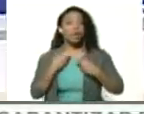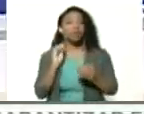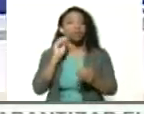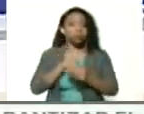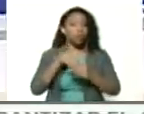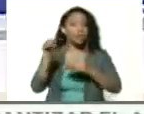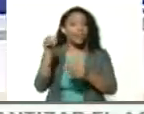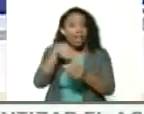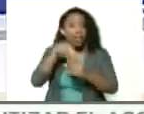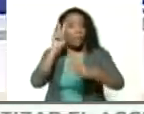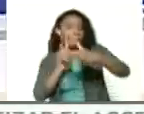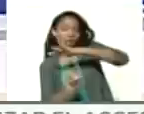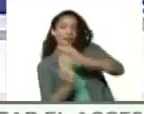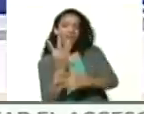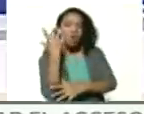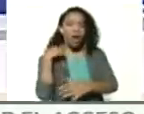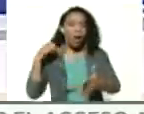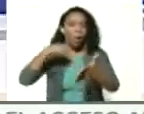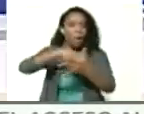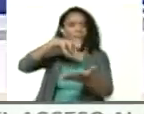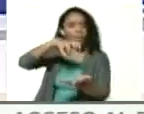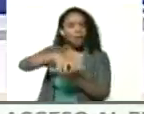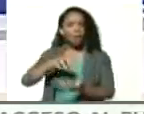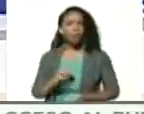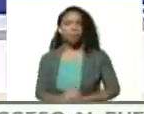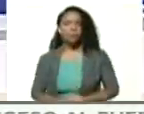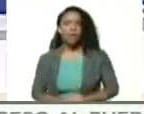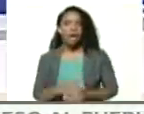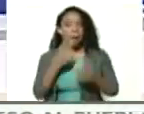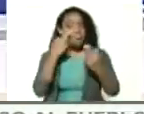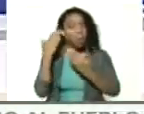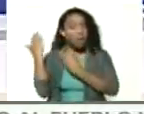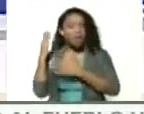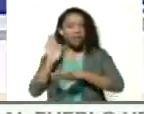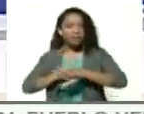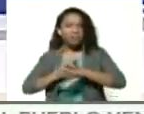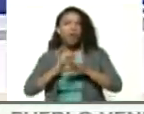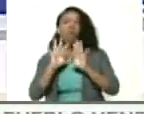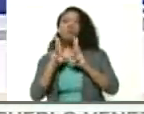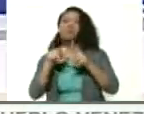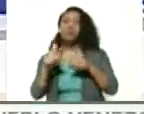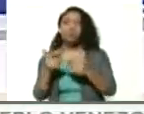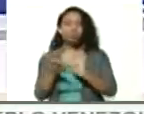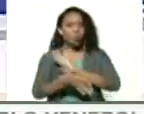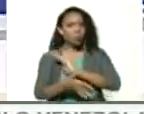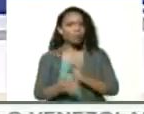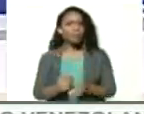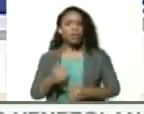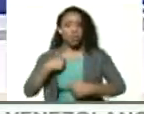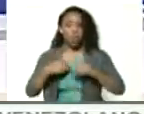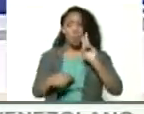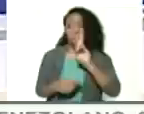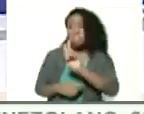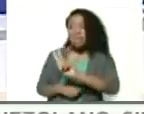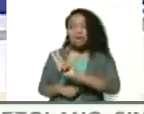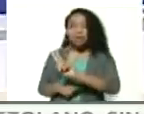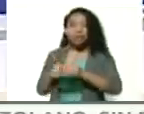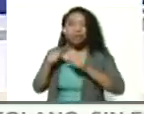dentro de Miraflores el golpe de Estado. Vamos a ver qué cuentan. Yo cuando lo vi,